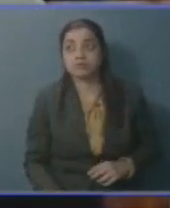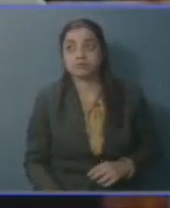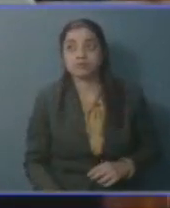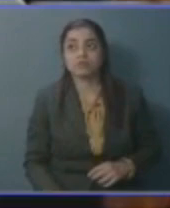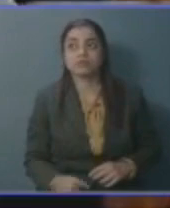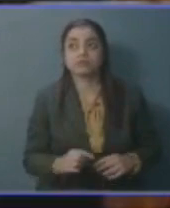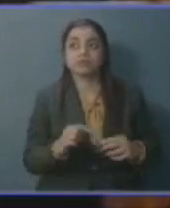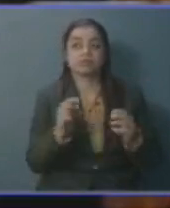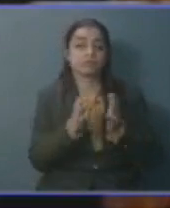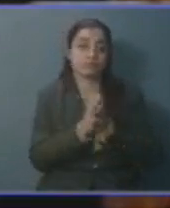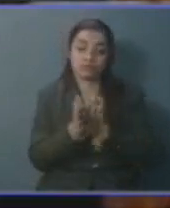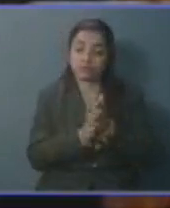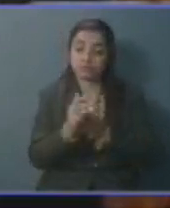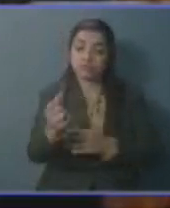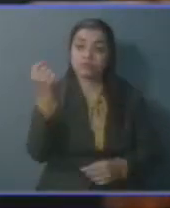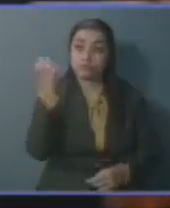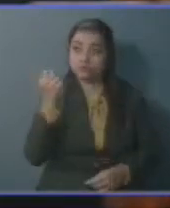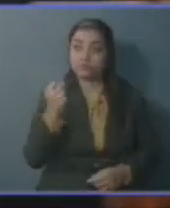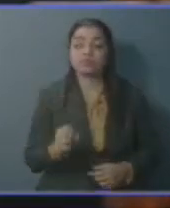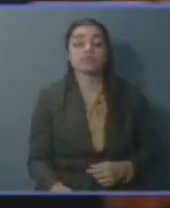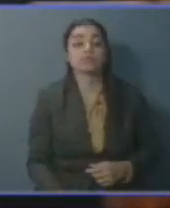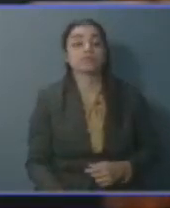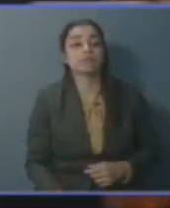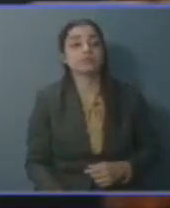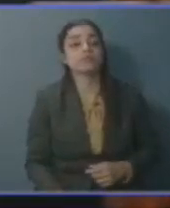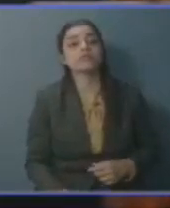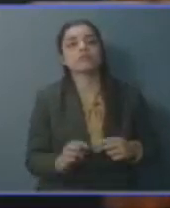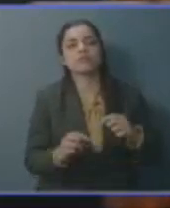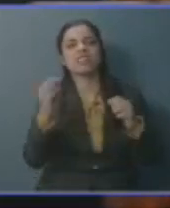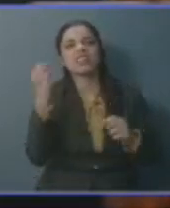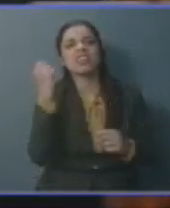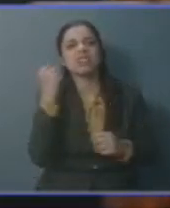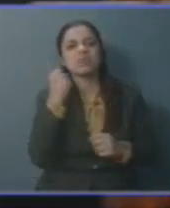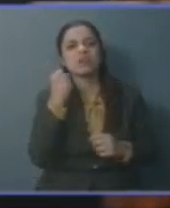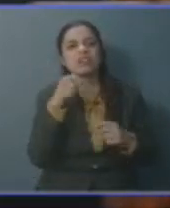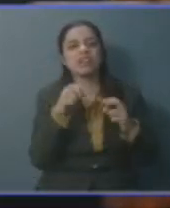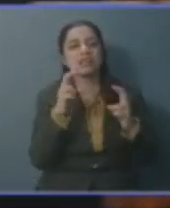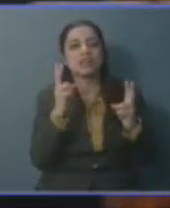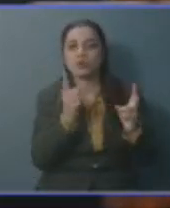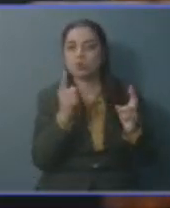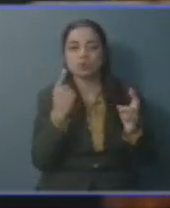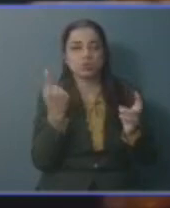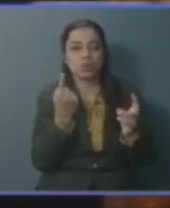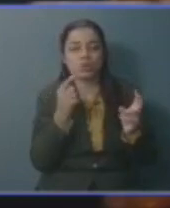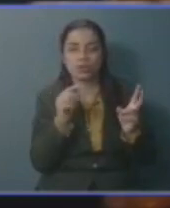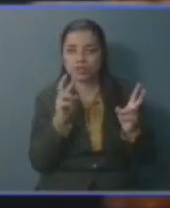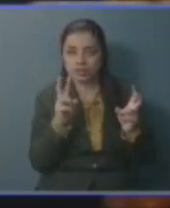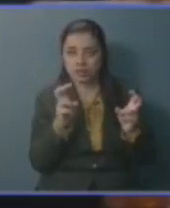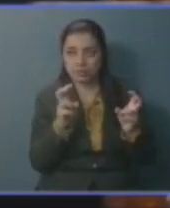es importante y es importante en el contexto no únicamente